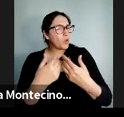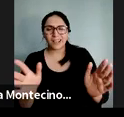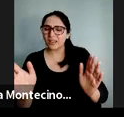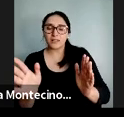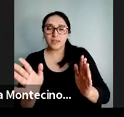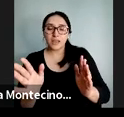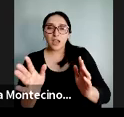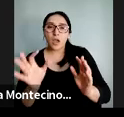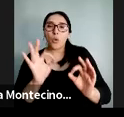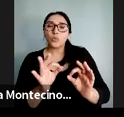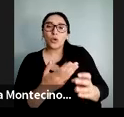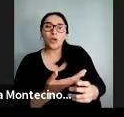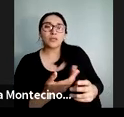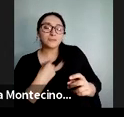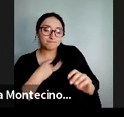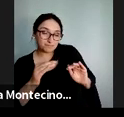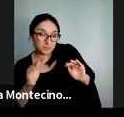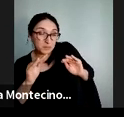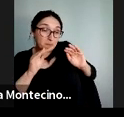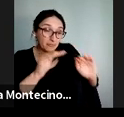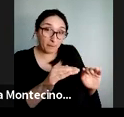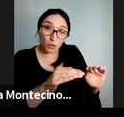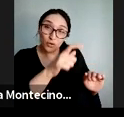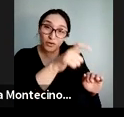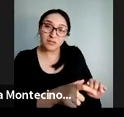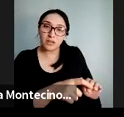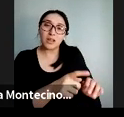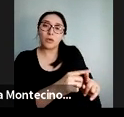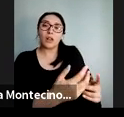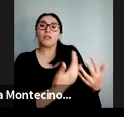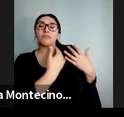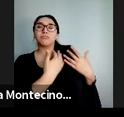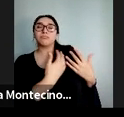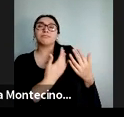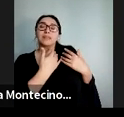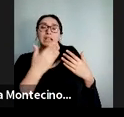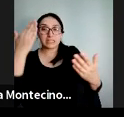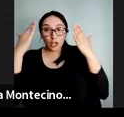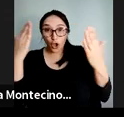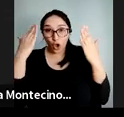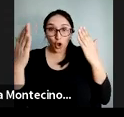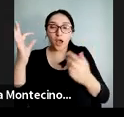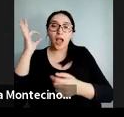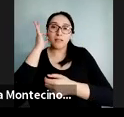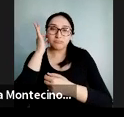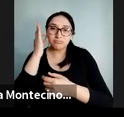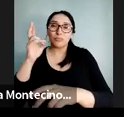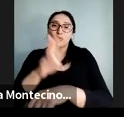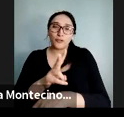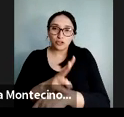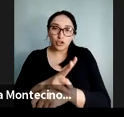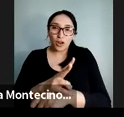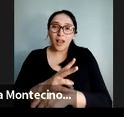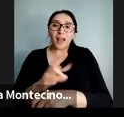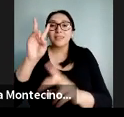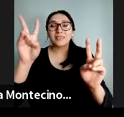una carga emocional que también tenemos que abordar. Las activistas, psicólogos y psicólogas, educadores y quienes estén abordando la violencia